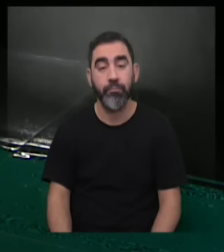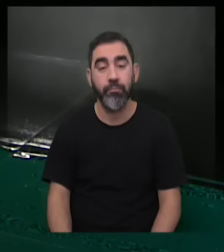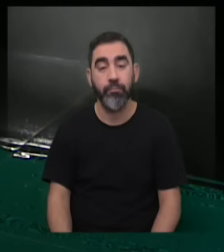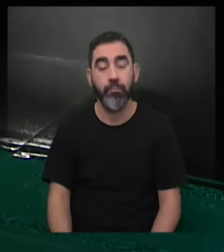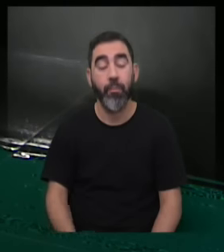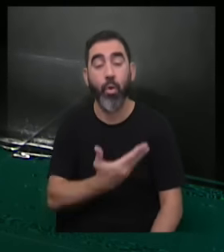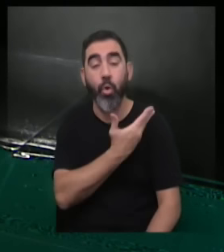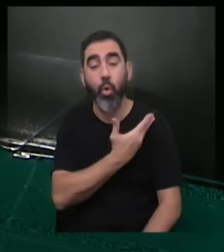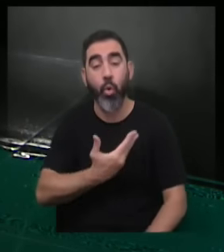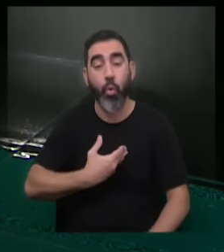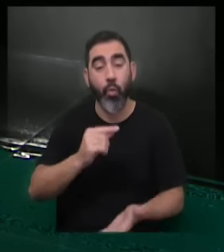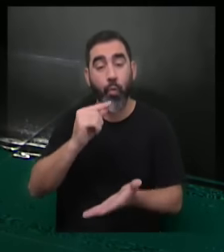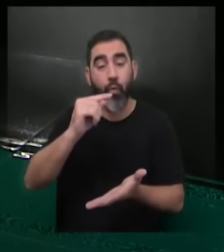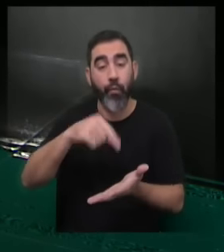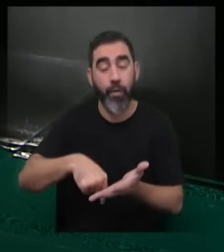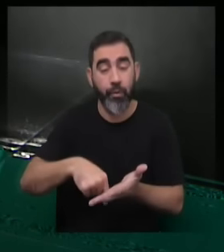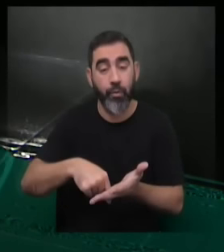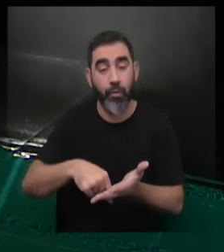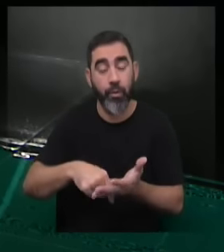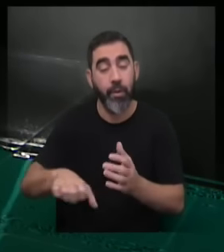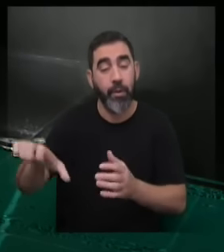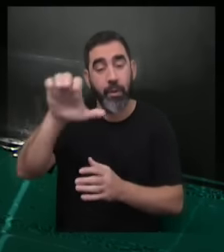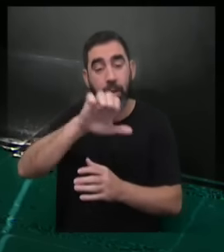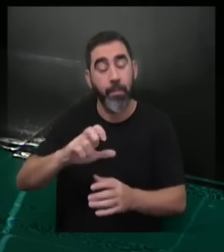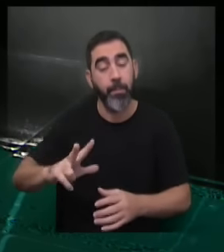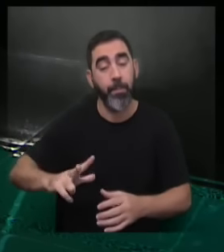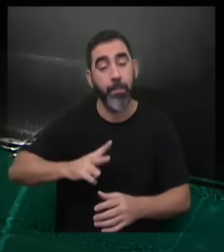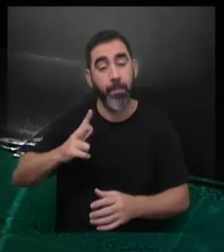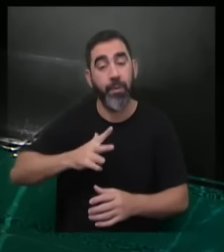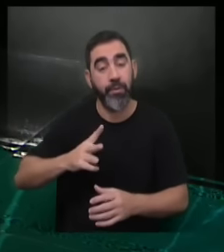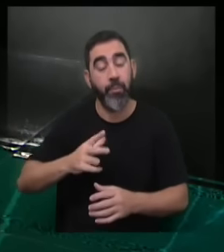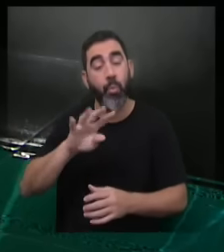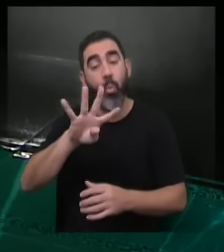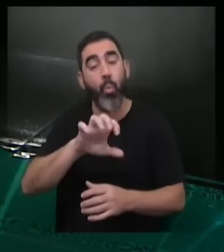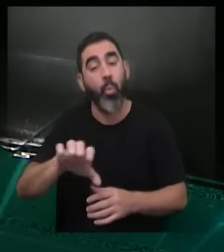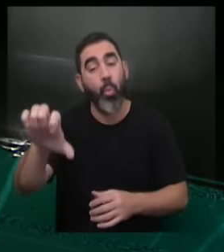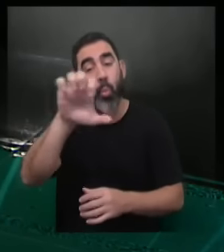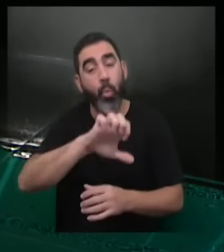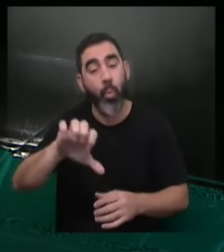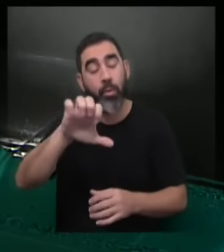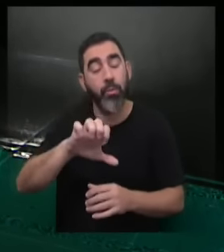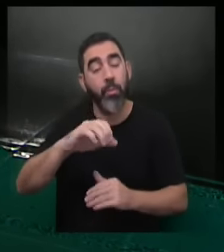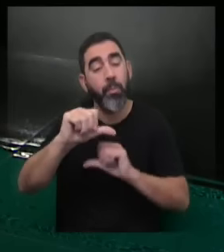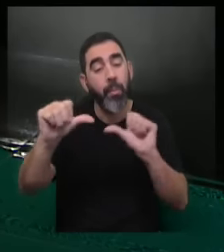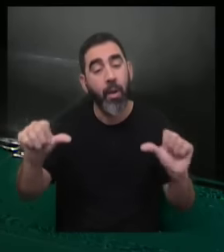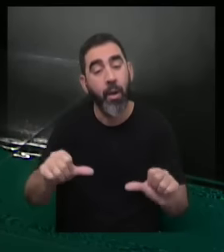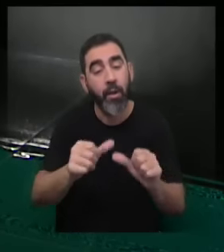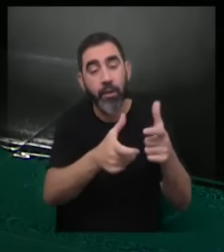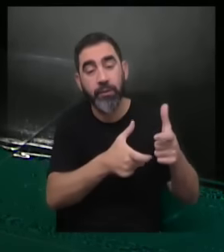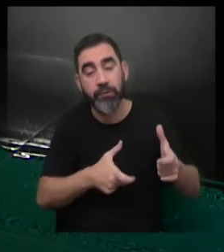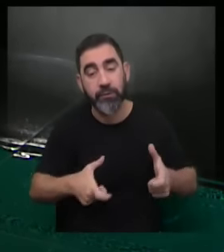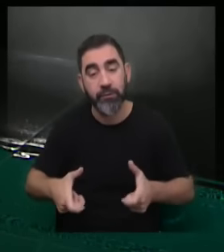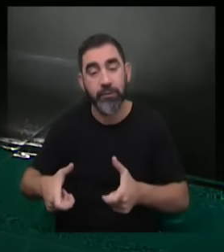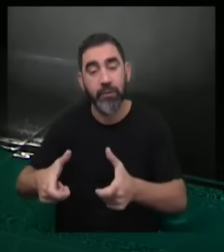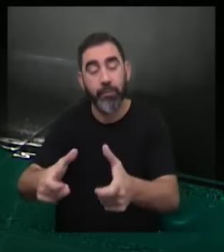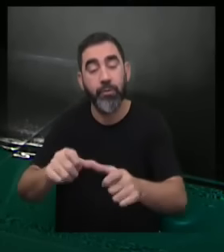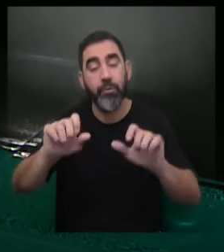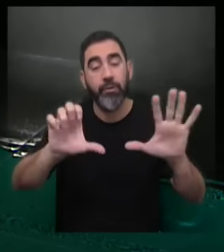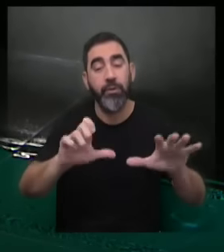y el gobierno firmó contrato con un consorcio privado conformado por cuatro empresas para desarrollar el saneamiento en